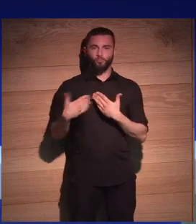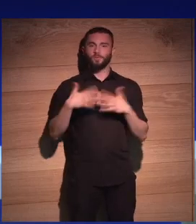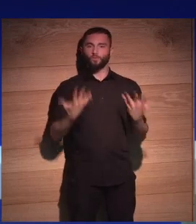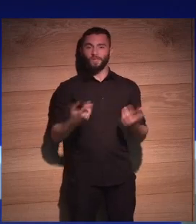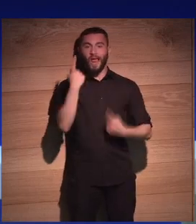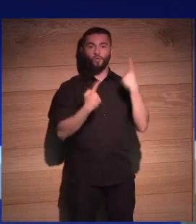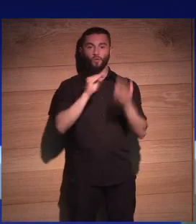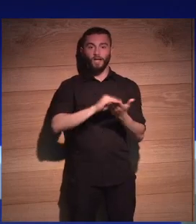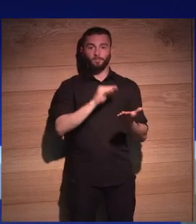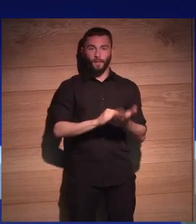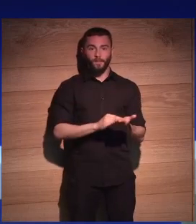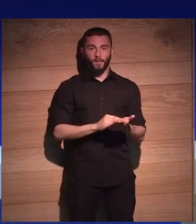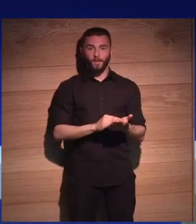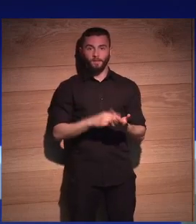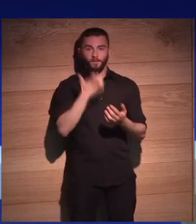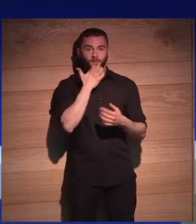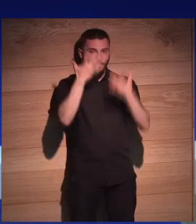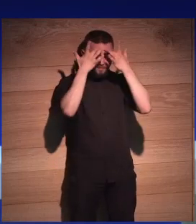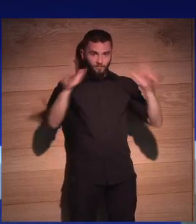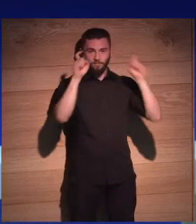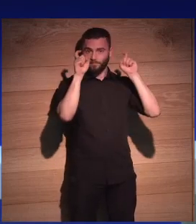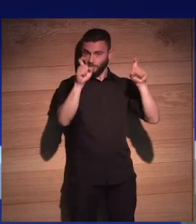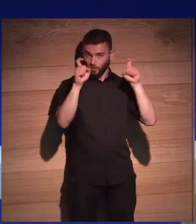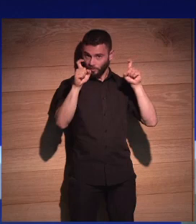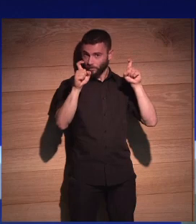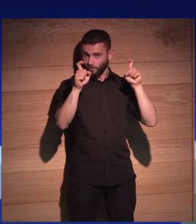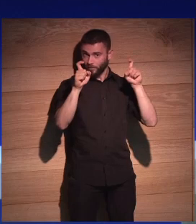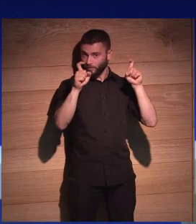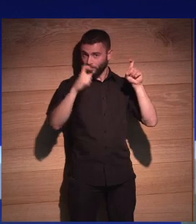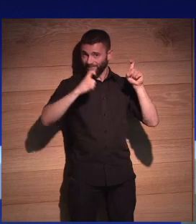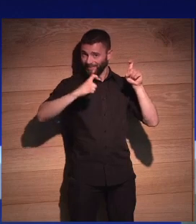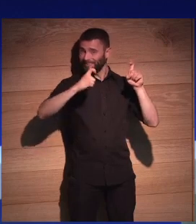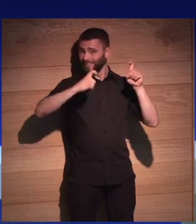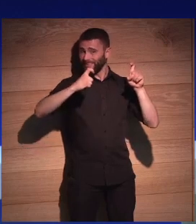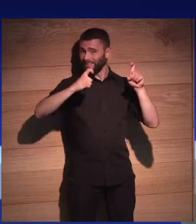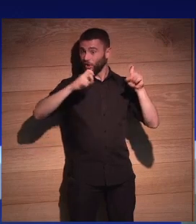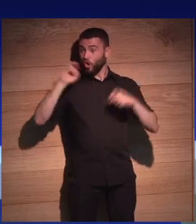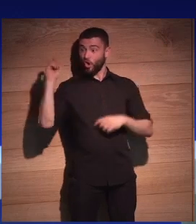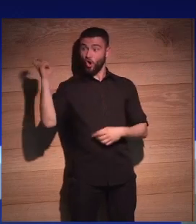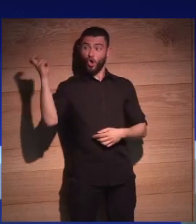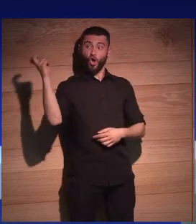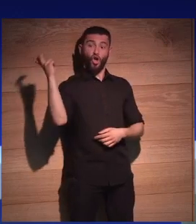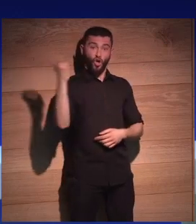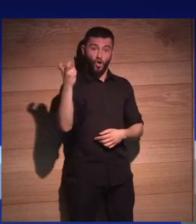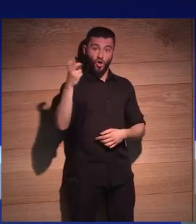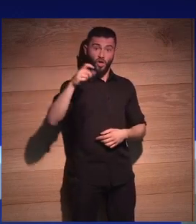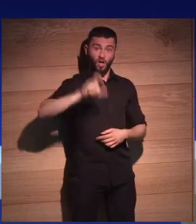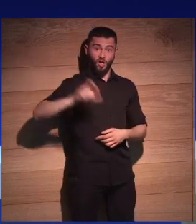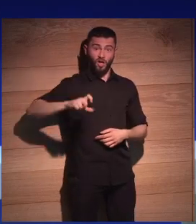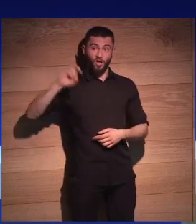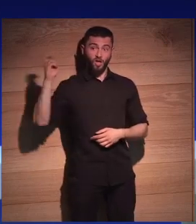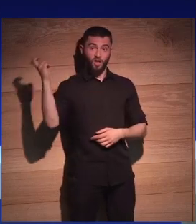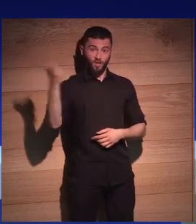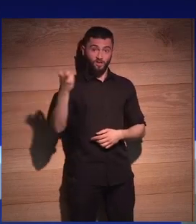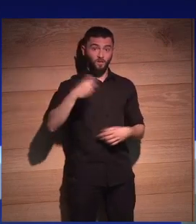veces cuando hacemos esto de concienciación y educación, otros parecidos a nosotros nos dicen, ya está